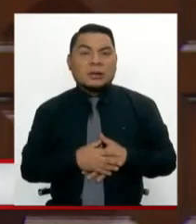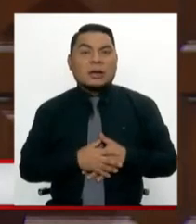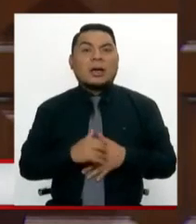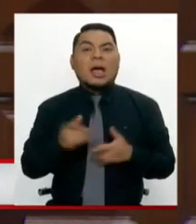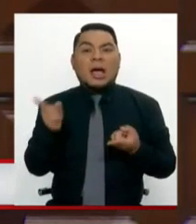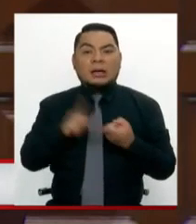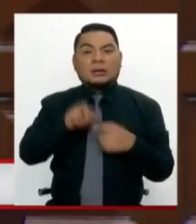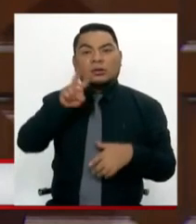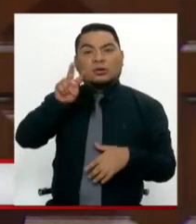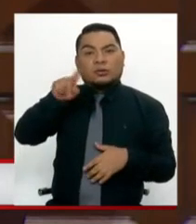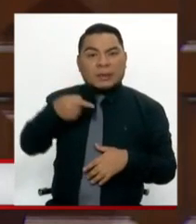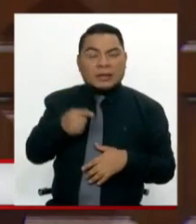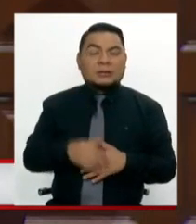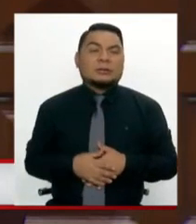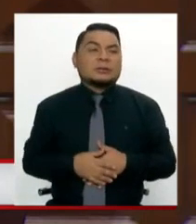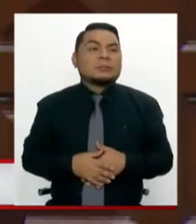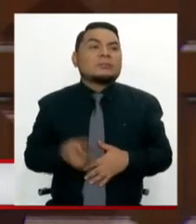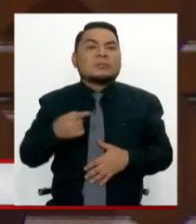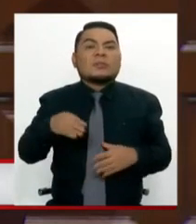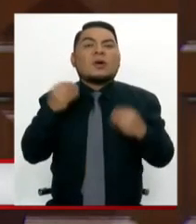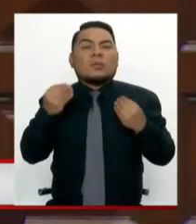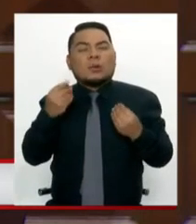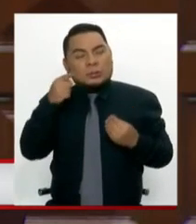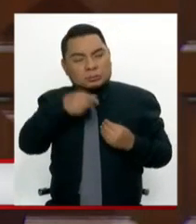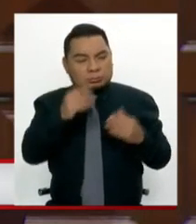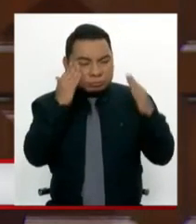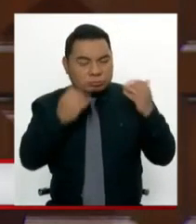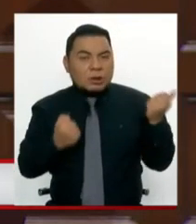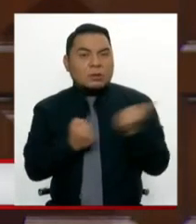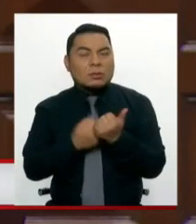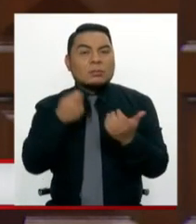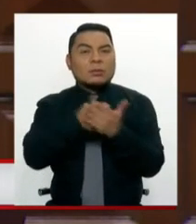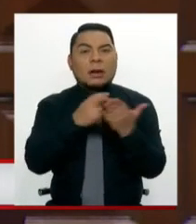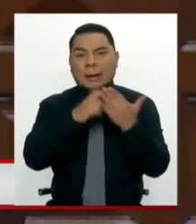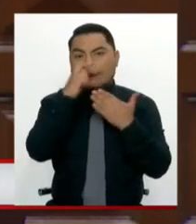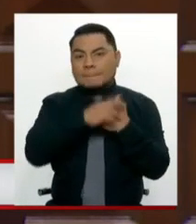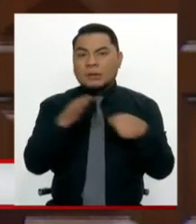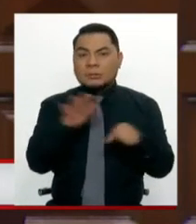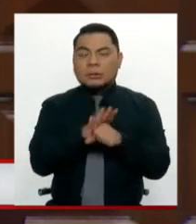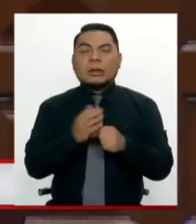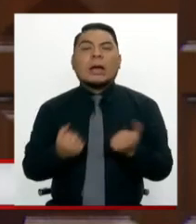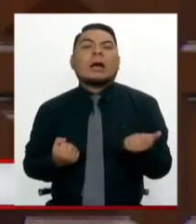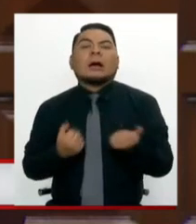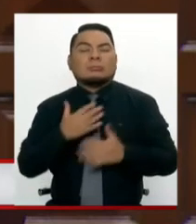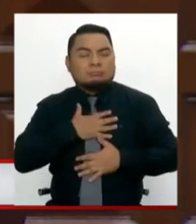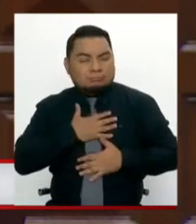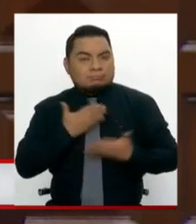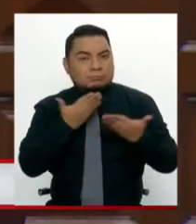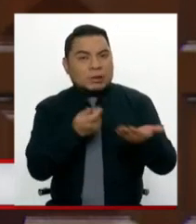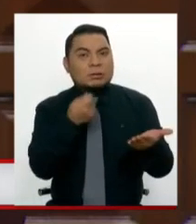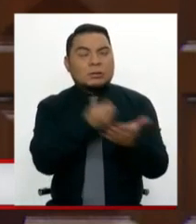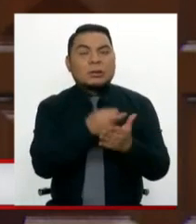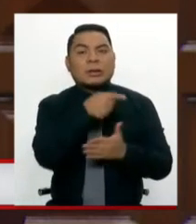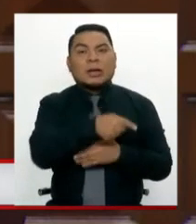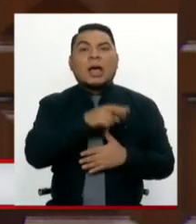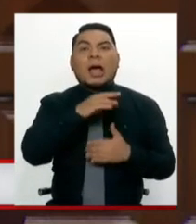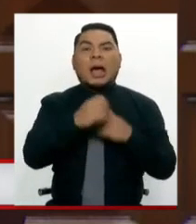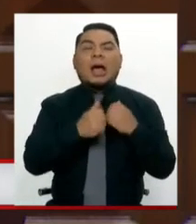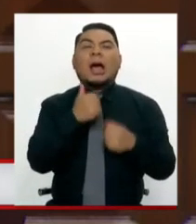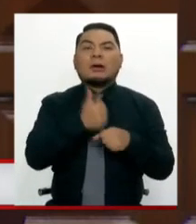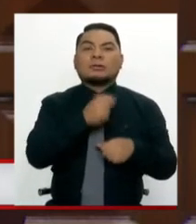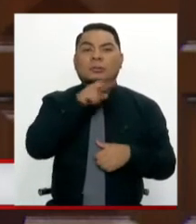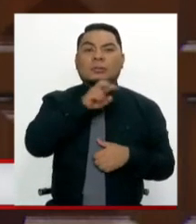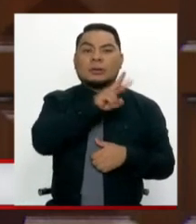1980-2000. Como medida de reparación colectiva del Plan Integral de Reparaciones, entre agosto de 2021 y julio